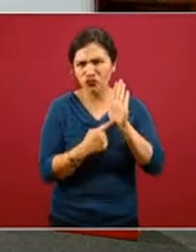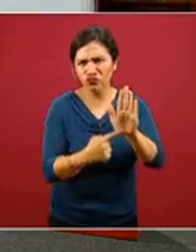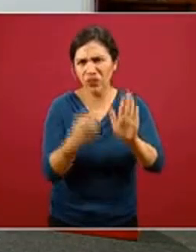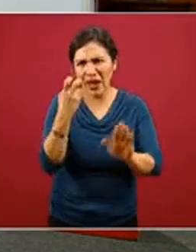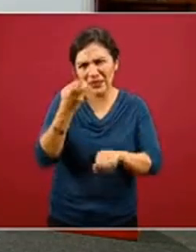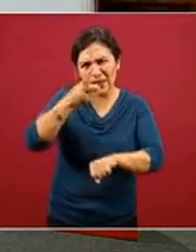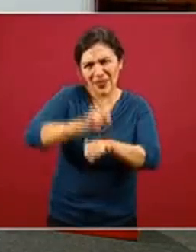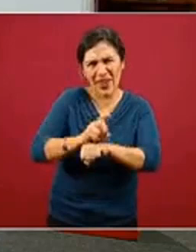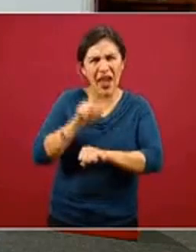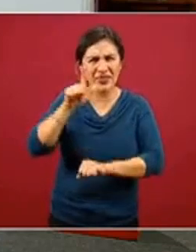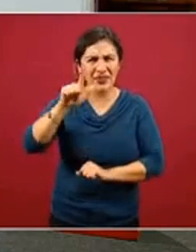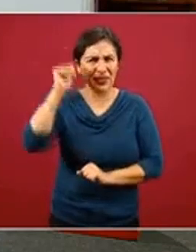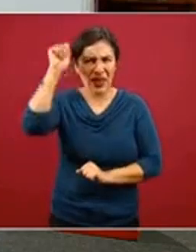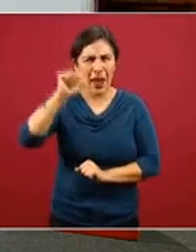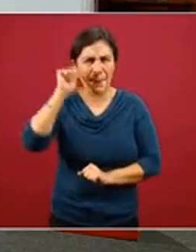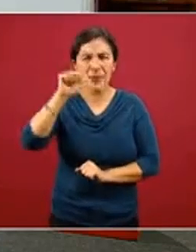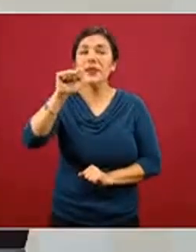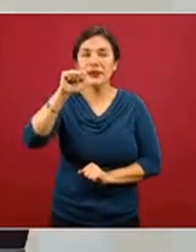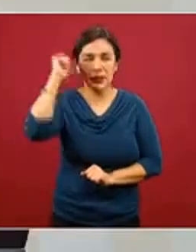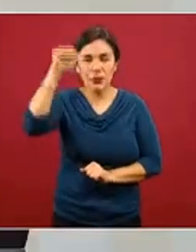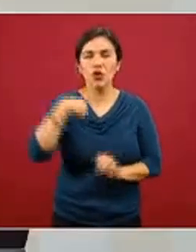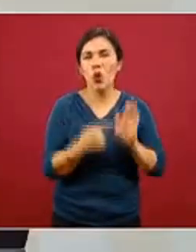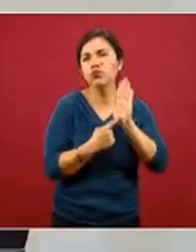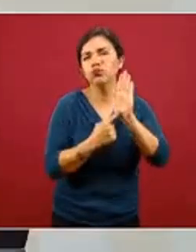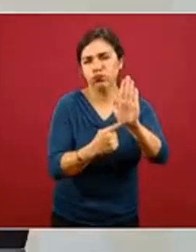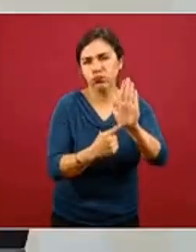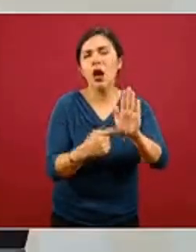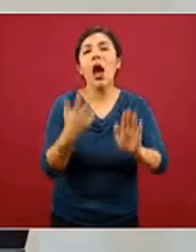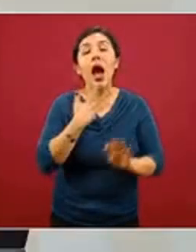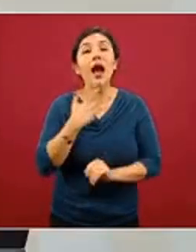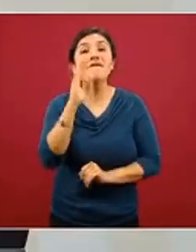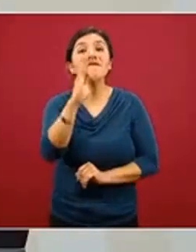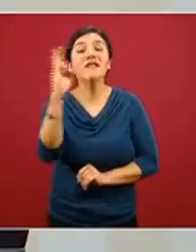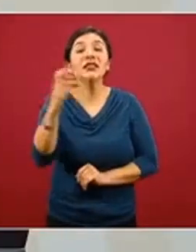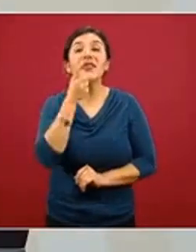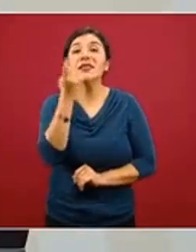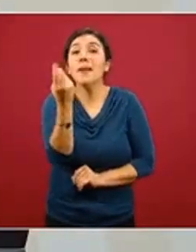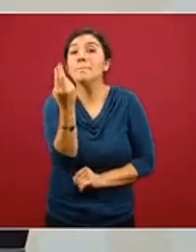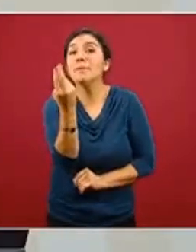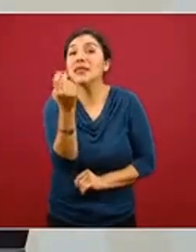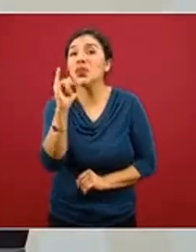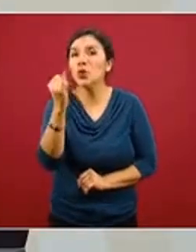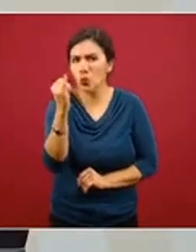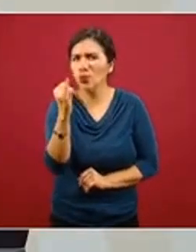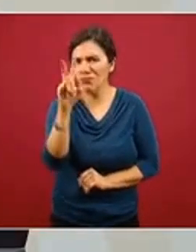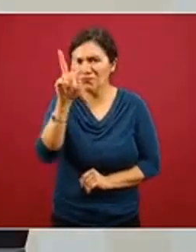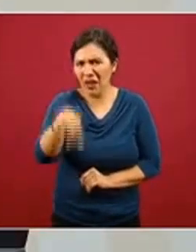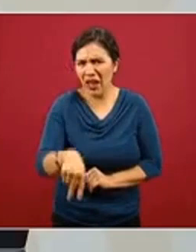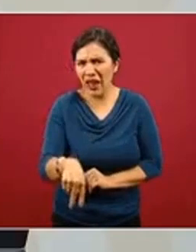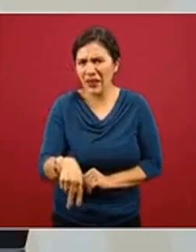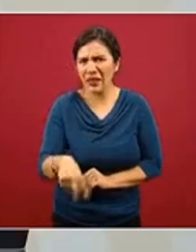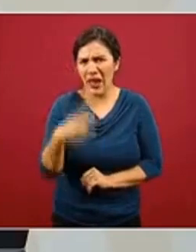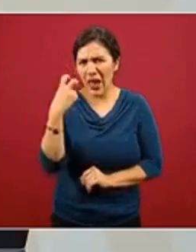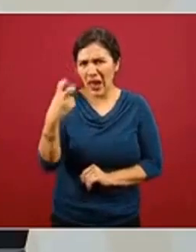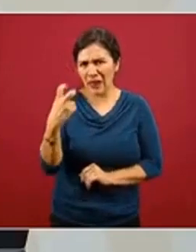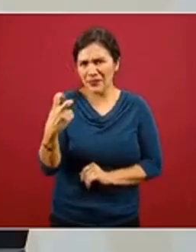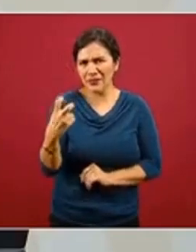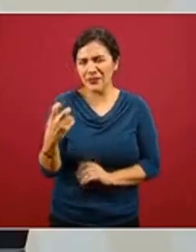que esa mañana del 16 de abril mostré, hay una fecha que dice 25 de junio y en